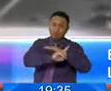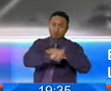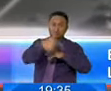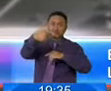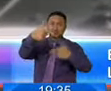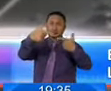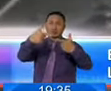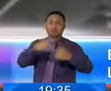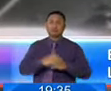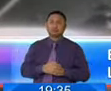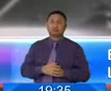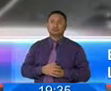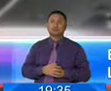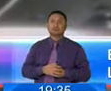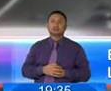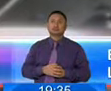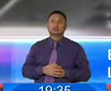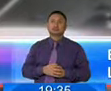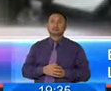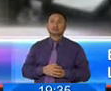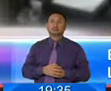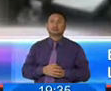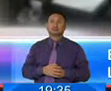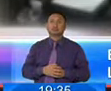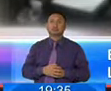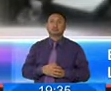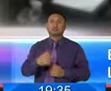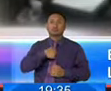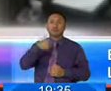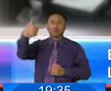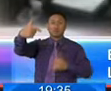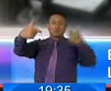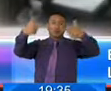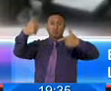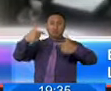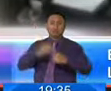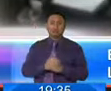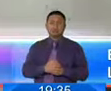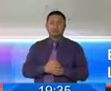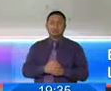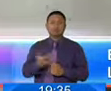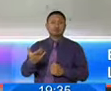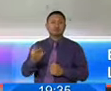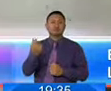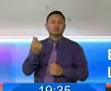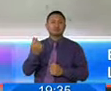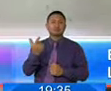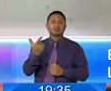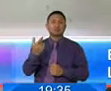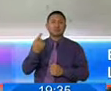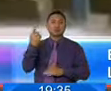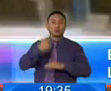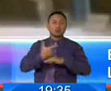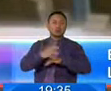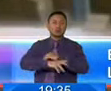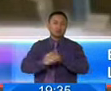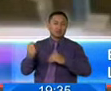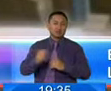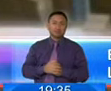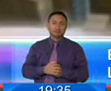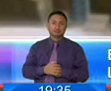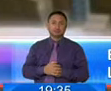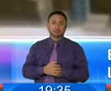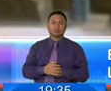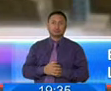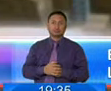armados al local y pues nos amedrentaron y se fueron llevando el dinero del trabajo del día. Momentos de